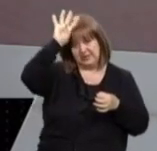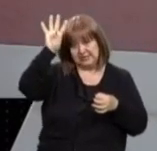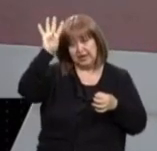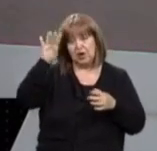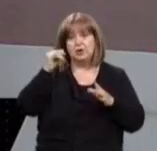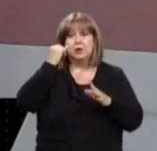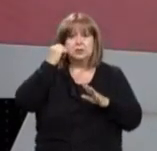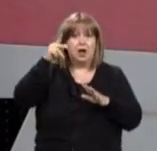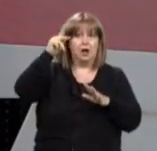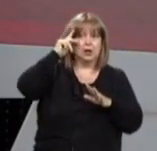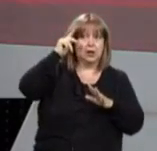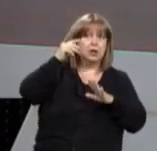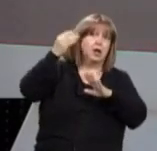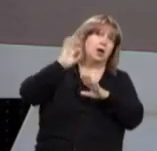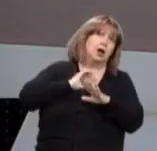Iglesia Católica en la Argentina. Absolutamente,